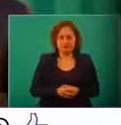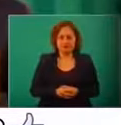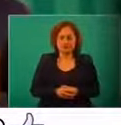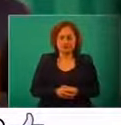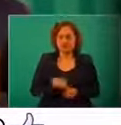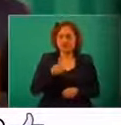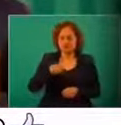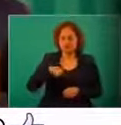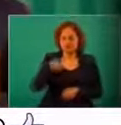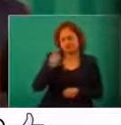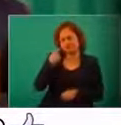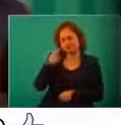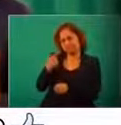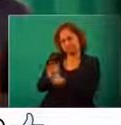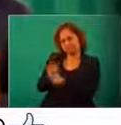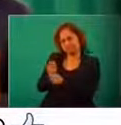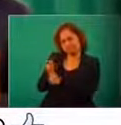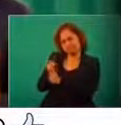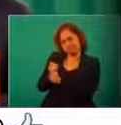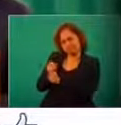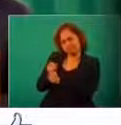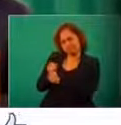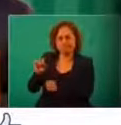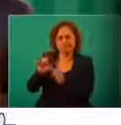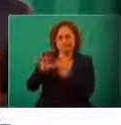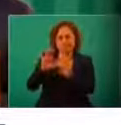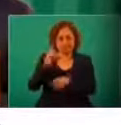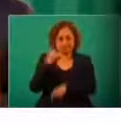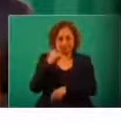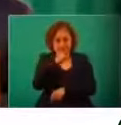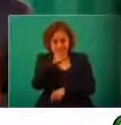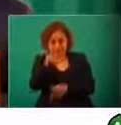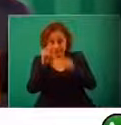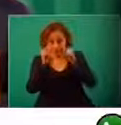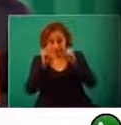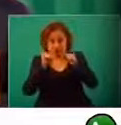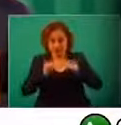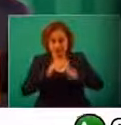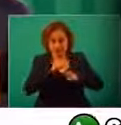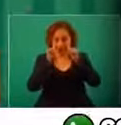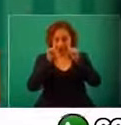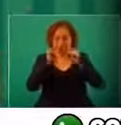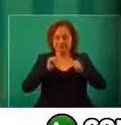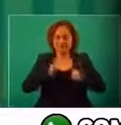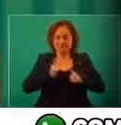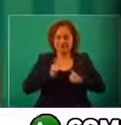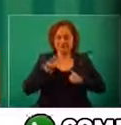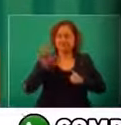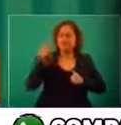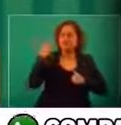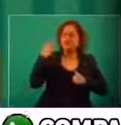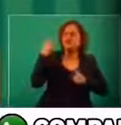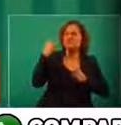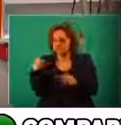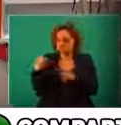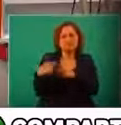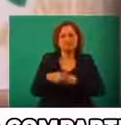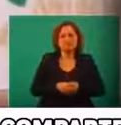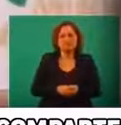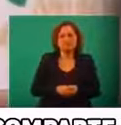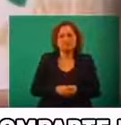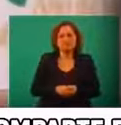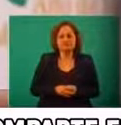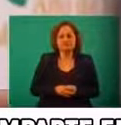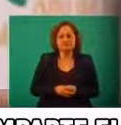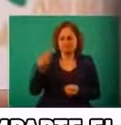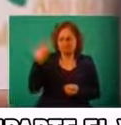para que tengan una información, hasta los años 80, hasta finales de los 80,